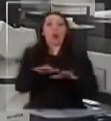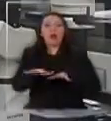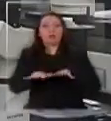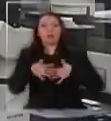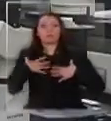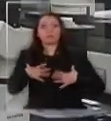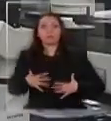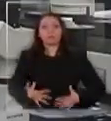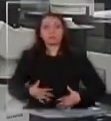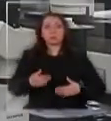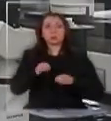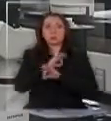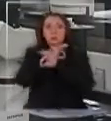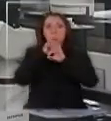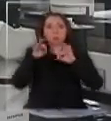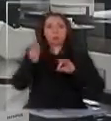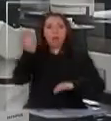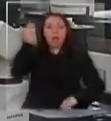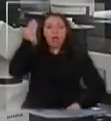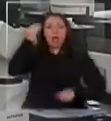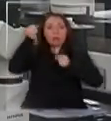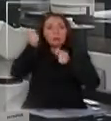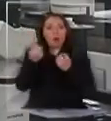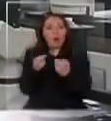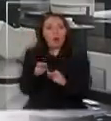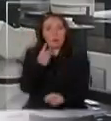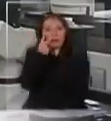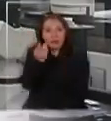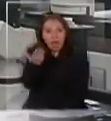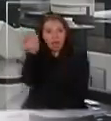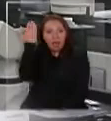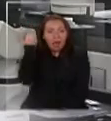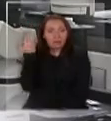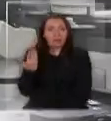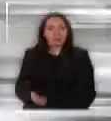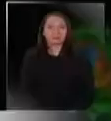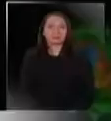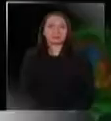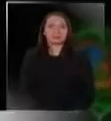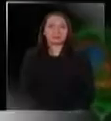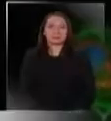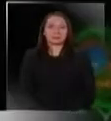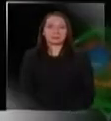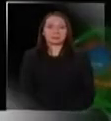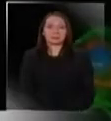en biología que nunca habíamos tenido la oportunidad de ver antes.